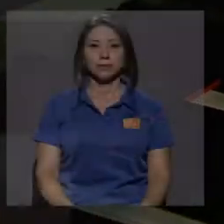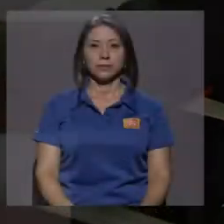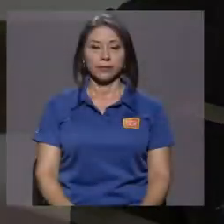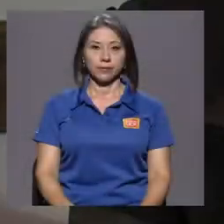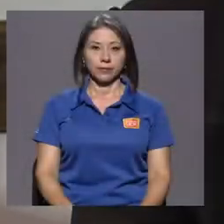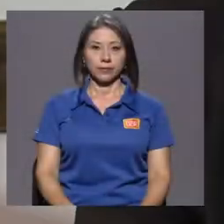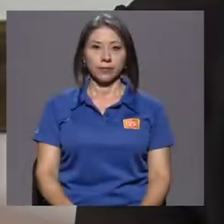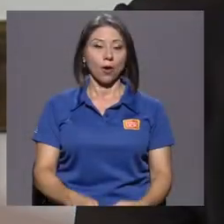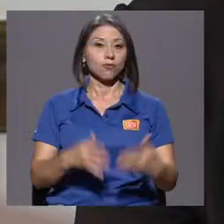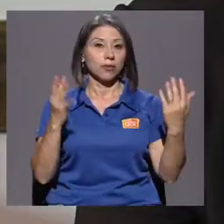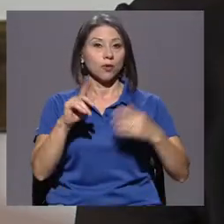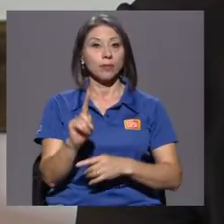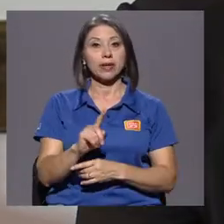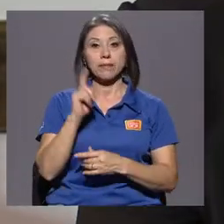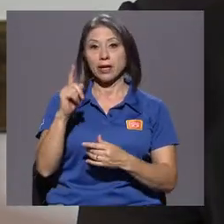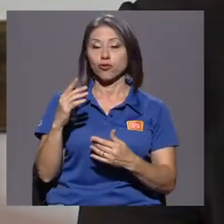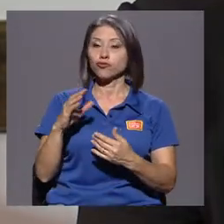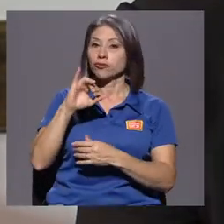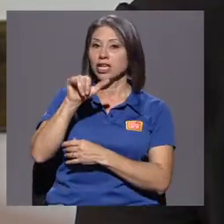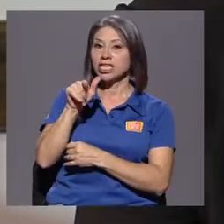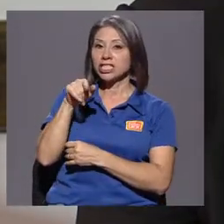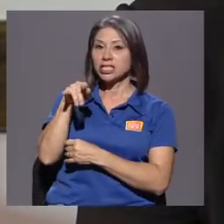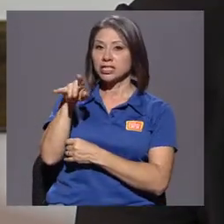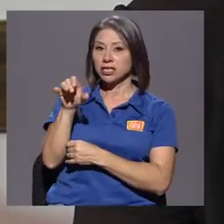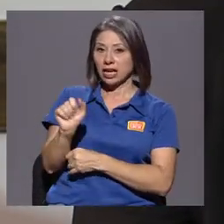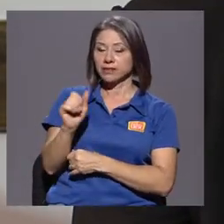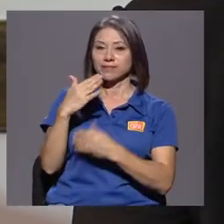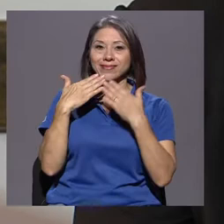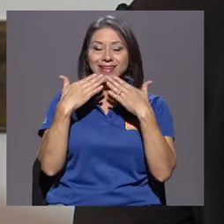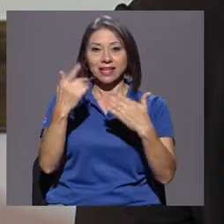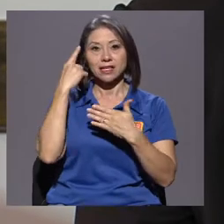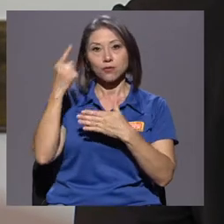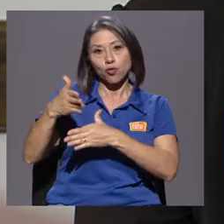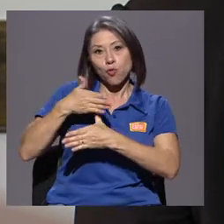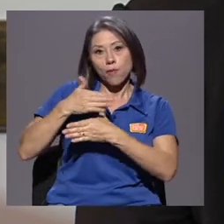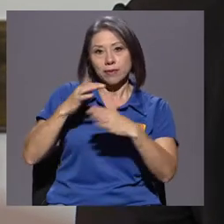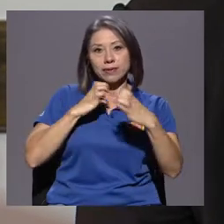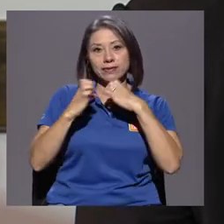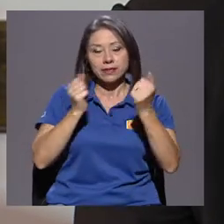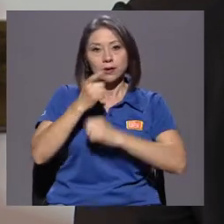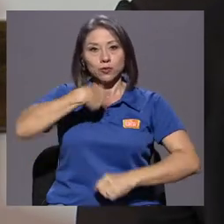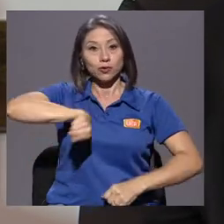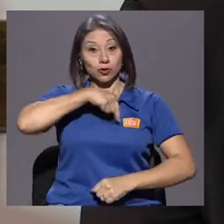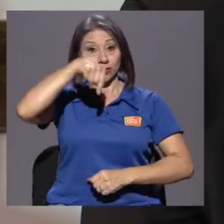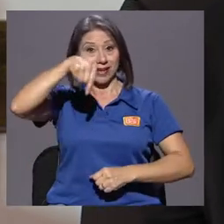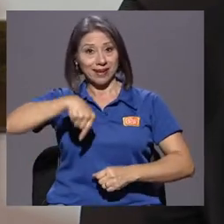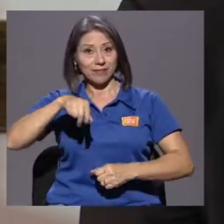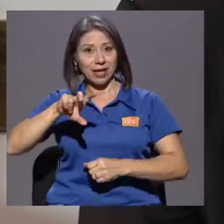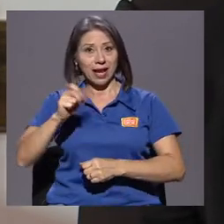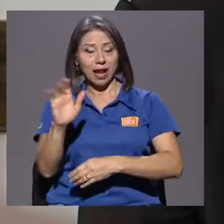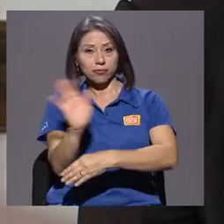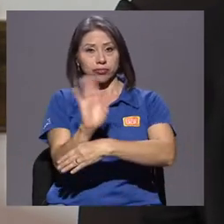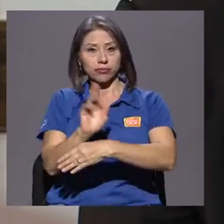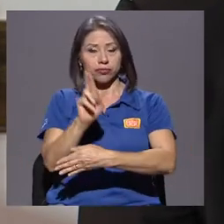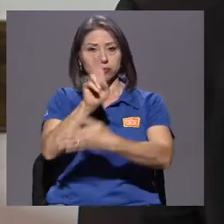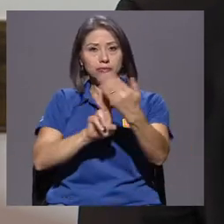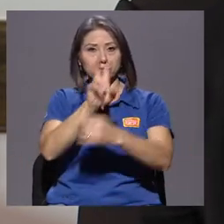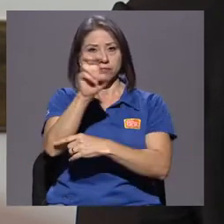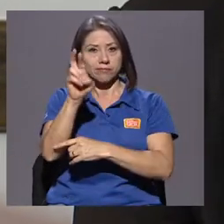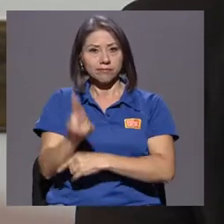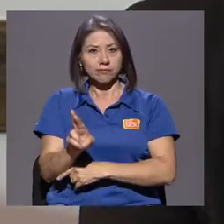bueno primero ya muchas gracias por compartir esta entrevista el día de hoy con nosotros acá en el canal universidad de costa rica